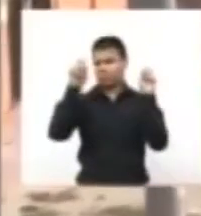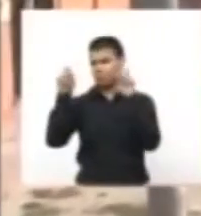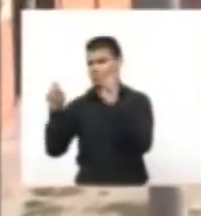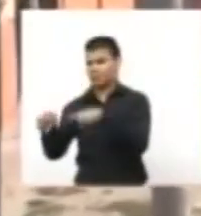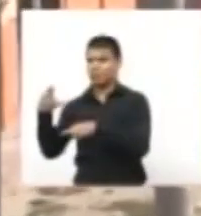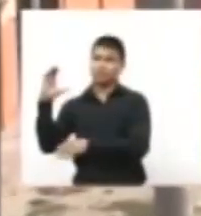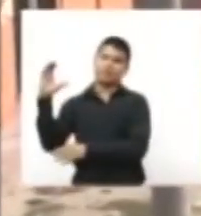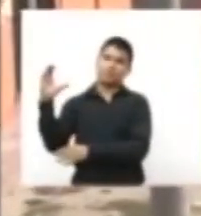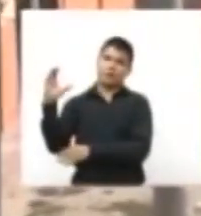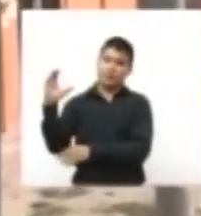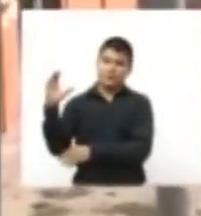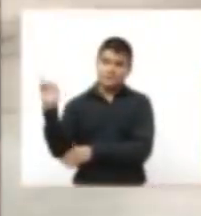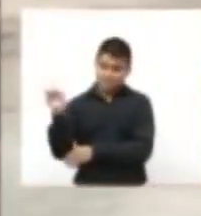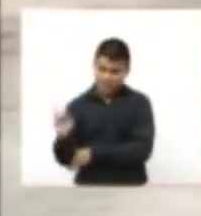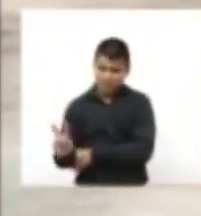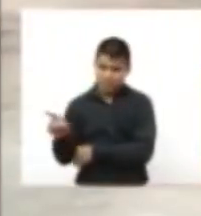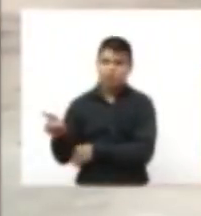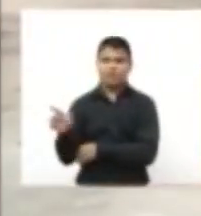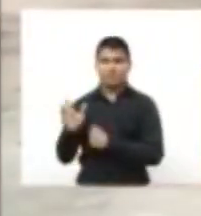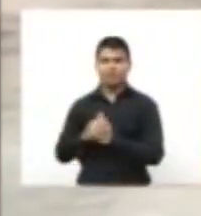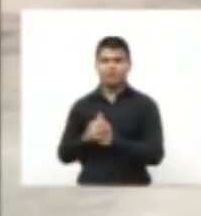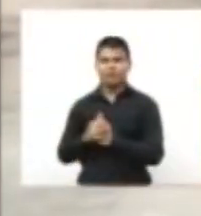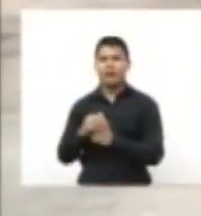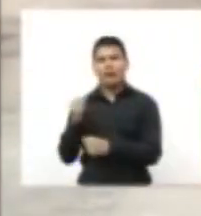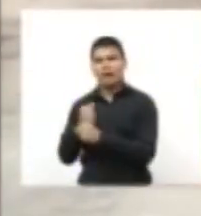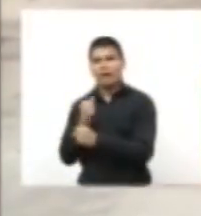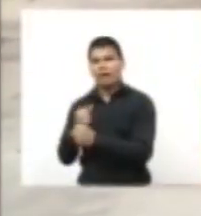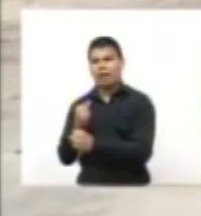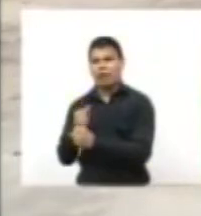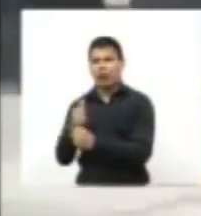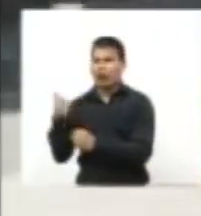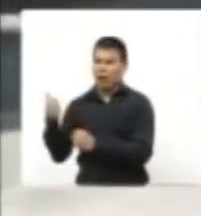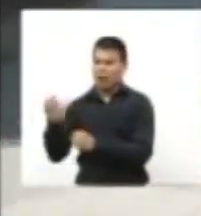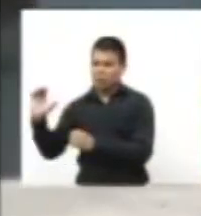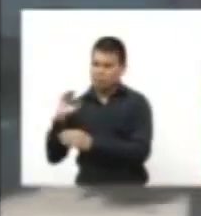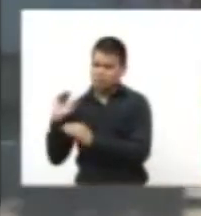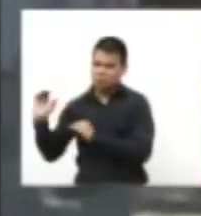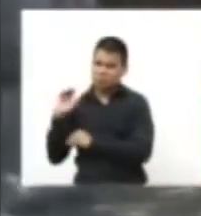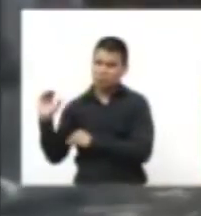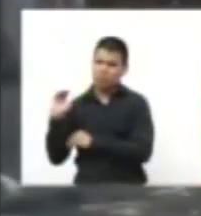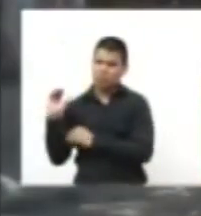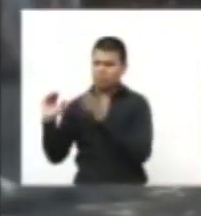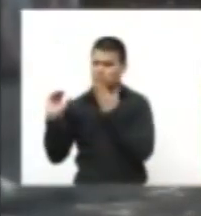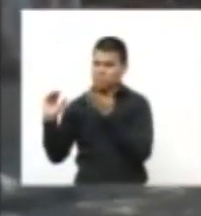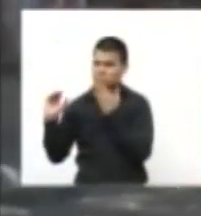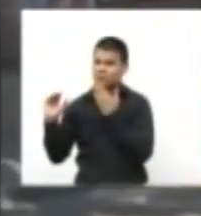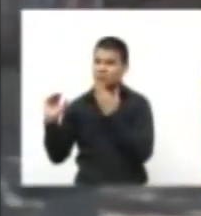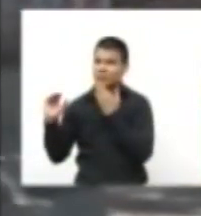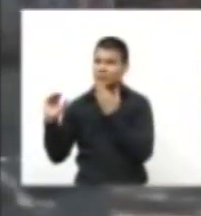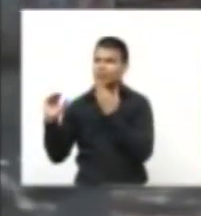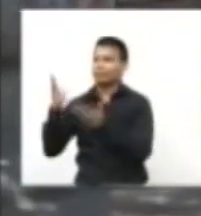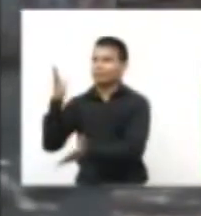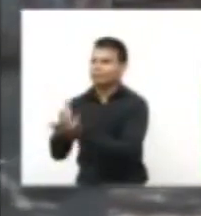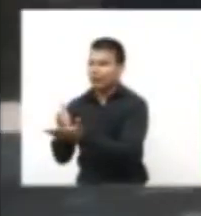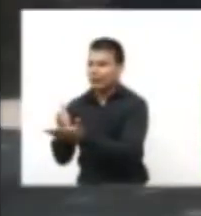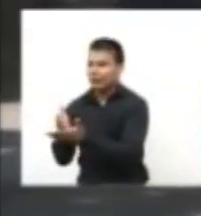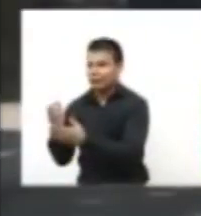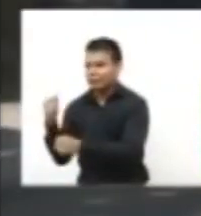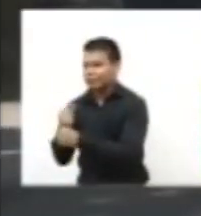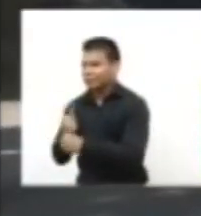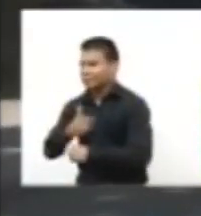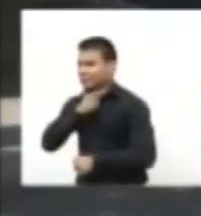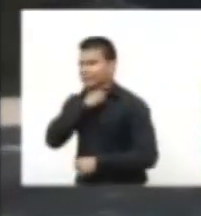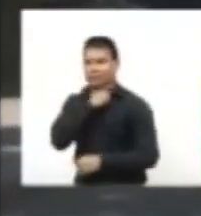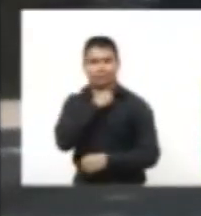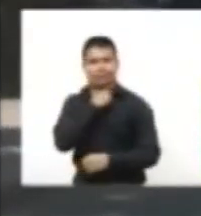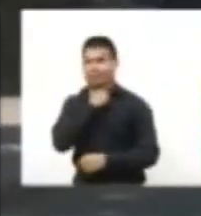su mujer y 4 niños pequeños. Allí gozó de la bonanza del vecino país, pero hace un año quedó sin trabajo y con una nueva vida que había